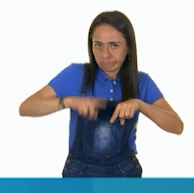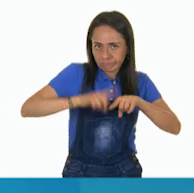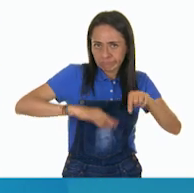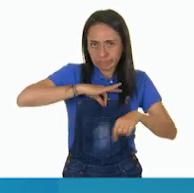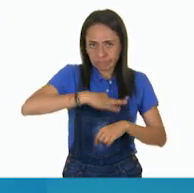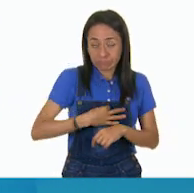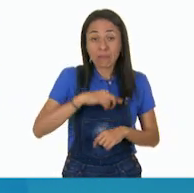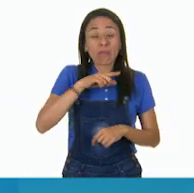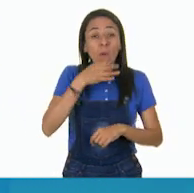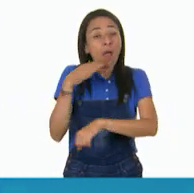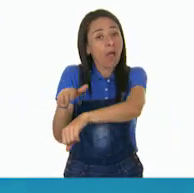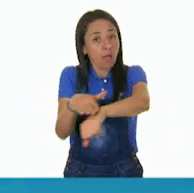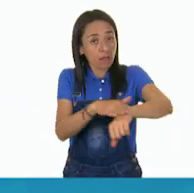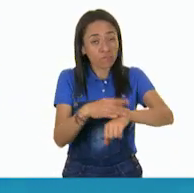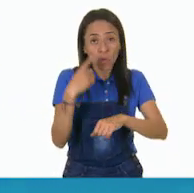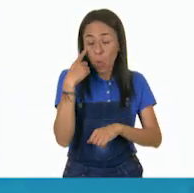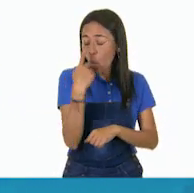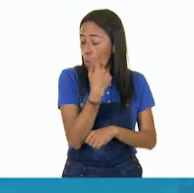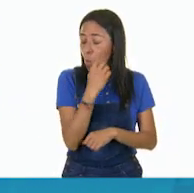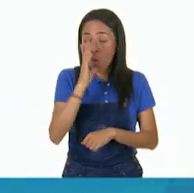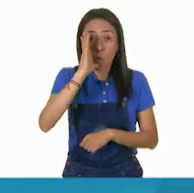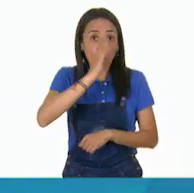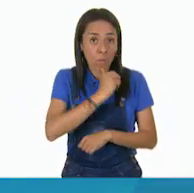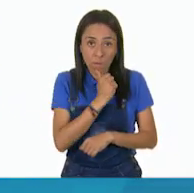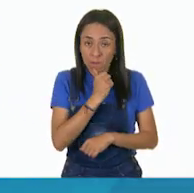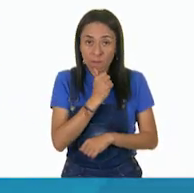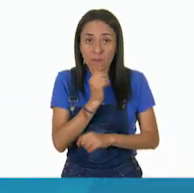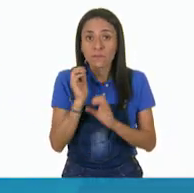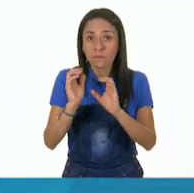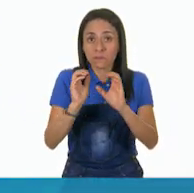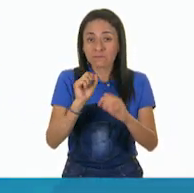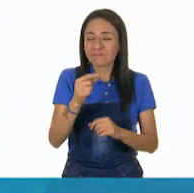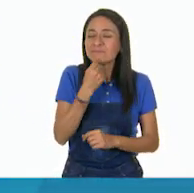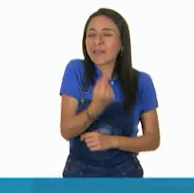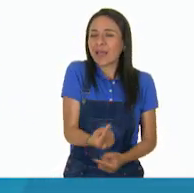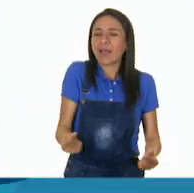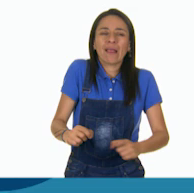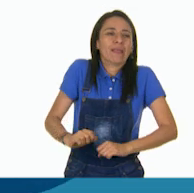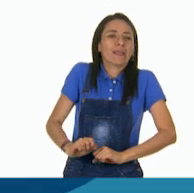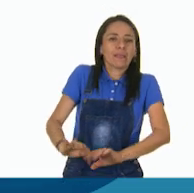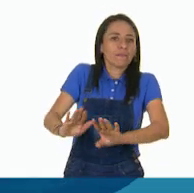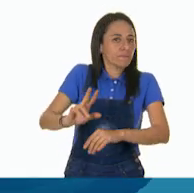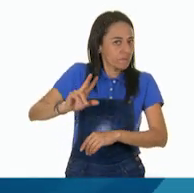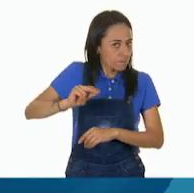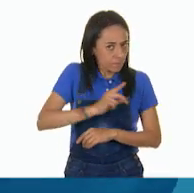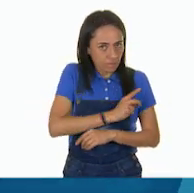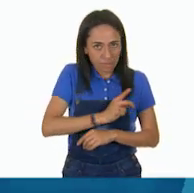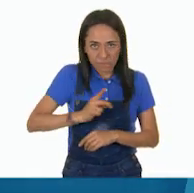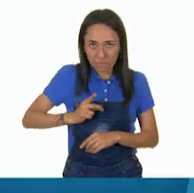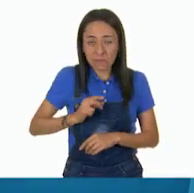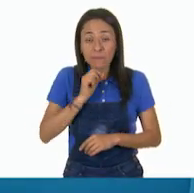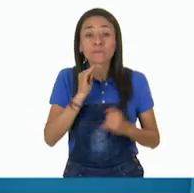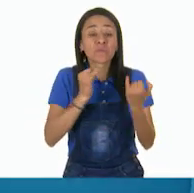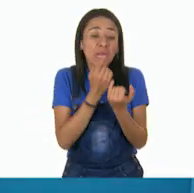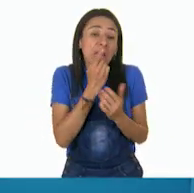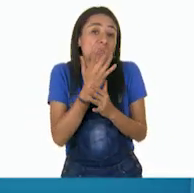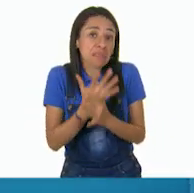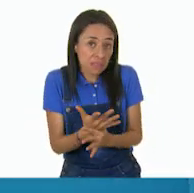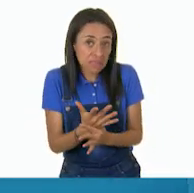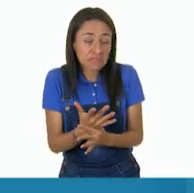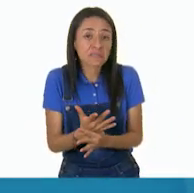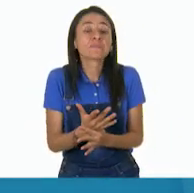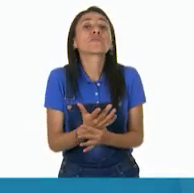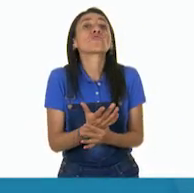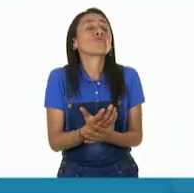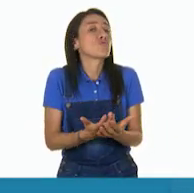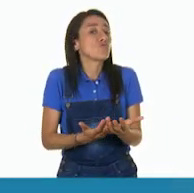evita el contacto con los ojos no deje al alcance de los niños y bueno también sé que es inflamable luego